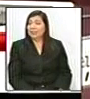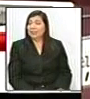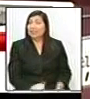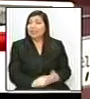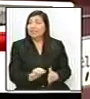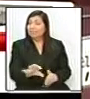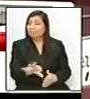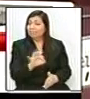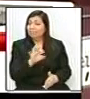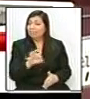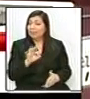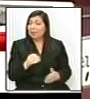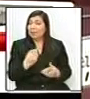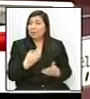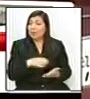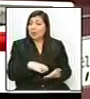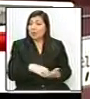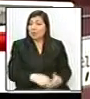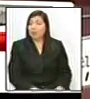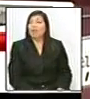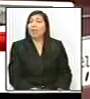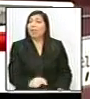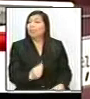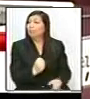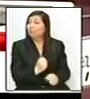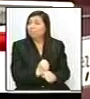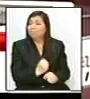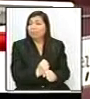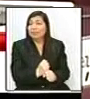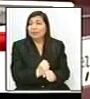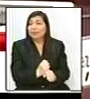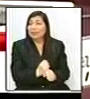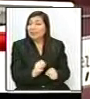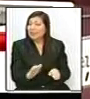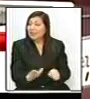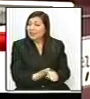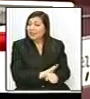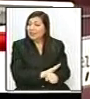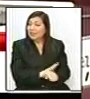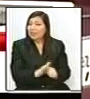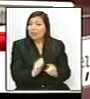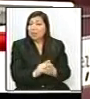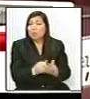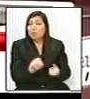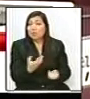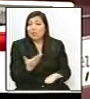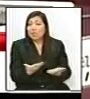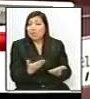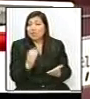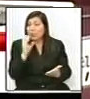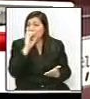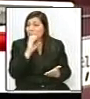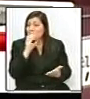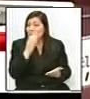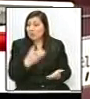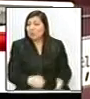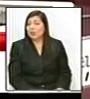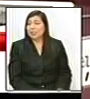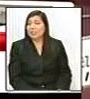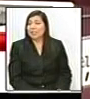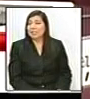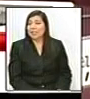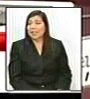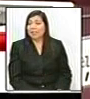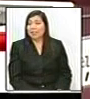son elegidos por el pueblo no trabajan de manera eficiente y muchas veces buscan el